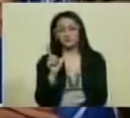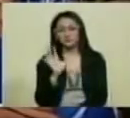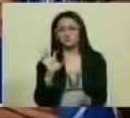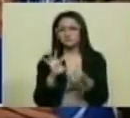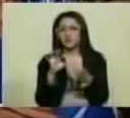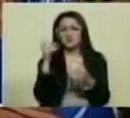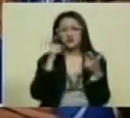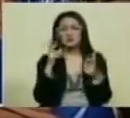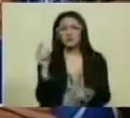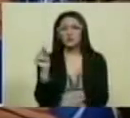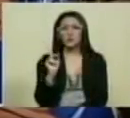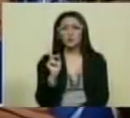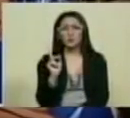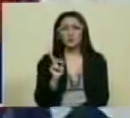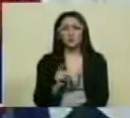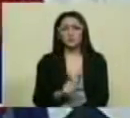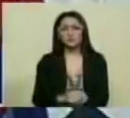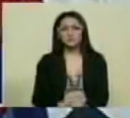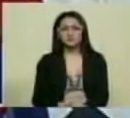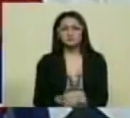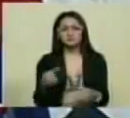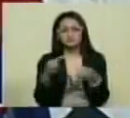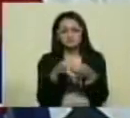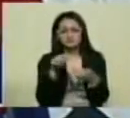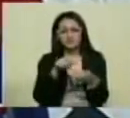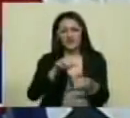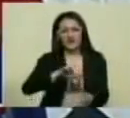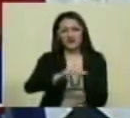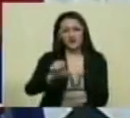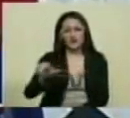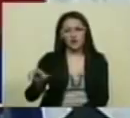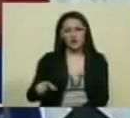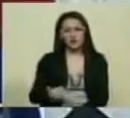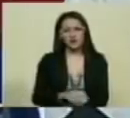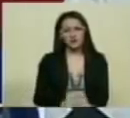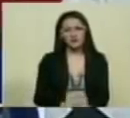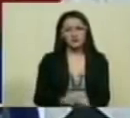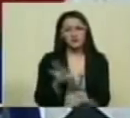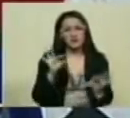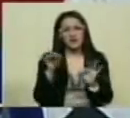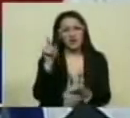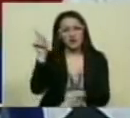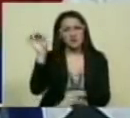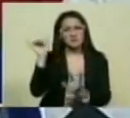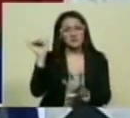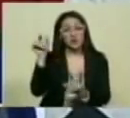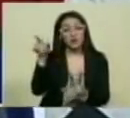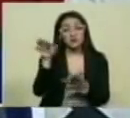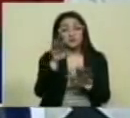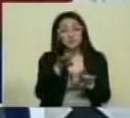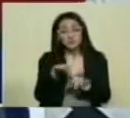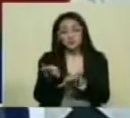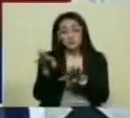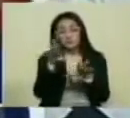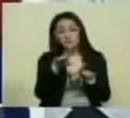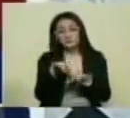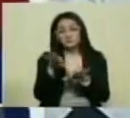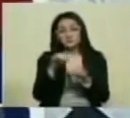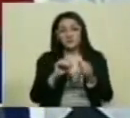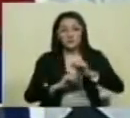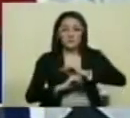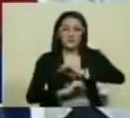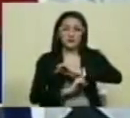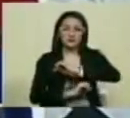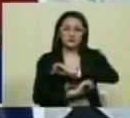de pequeños caudillos regionales, que los eligieron allá porque manipularon a las bases,